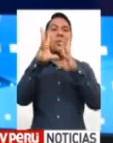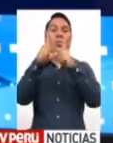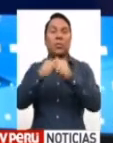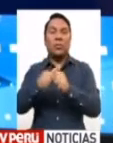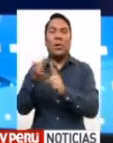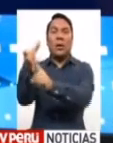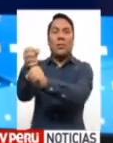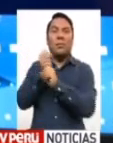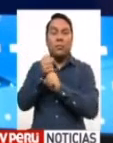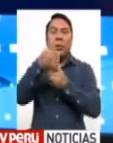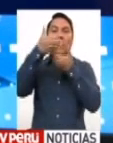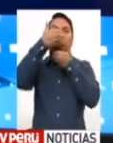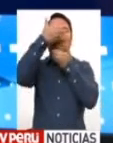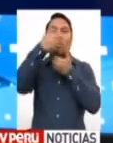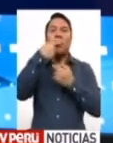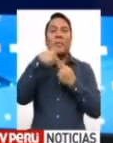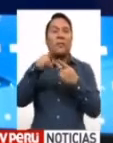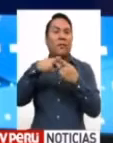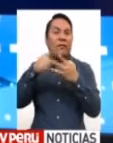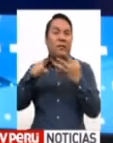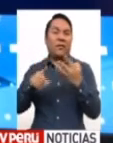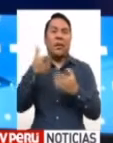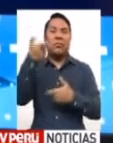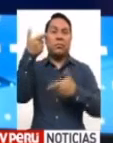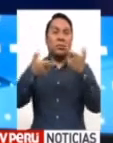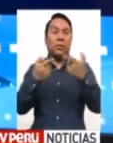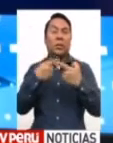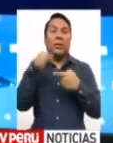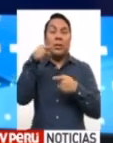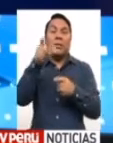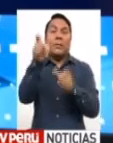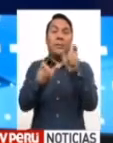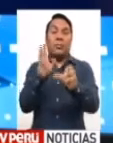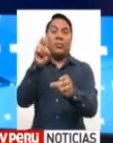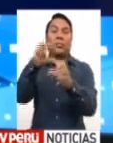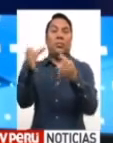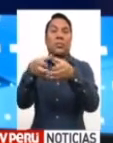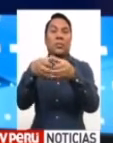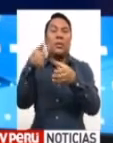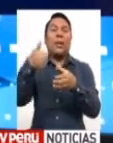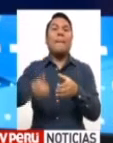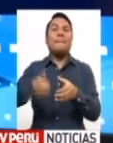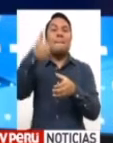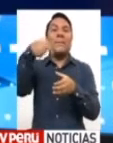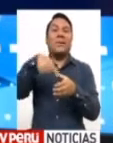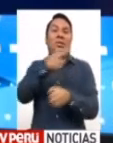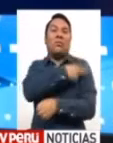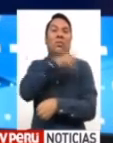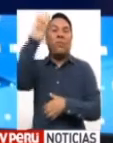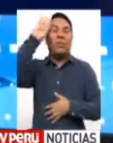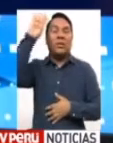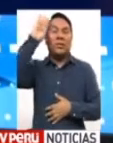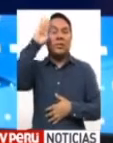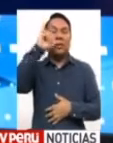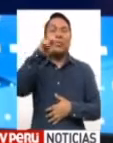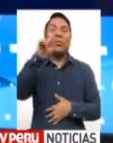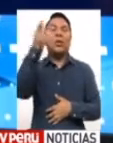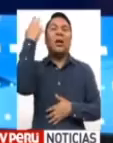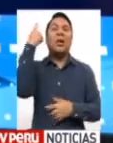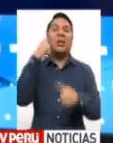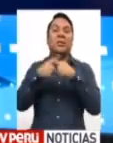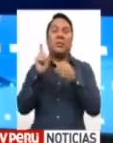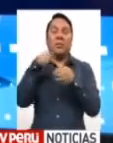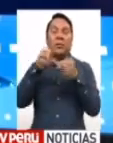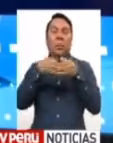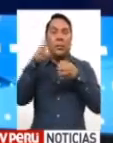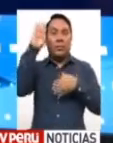secuestro, extorsión y tráfico de armas. Entre los detenidos de esta banda figura el mayor de la policía, Julio Matos Vela, ex jefe de inteligencia